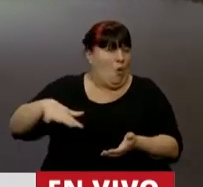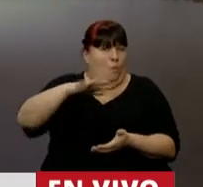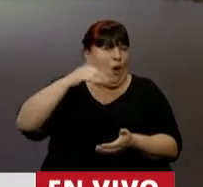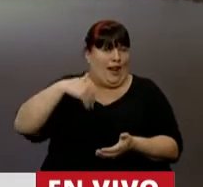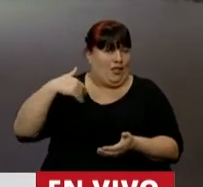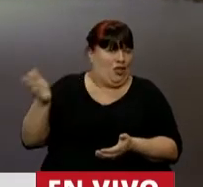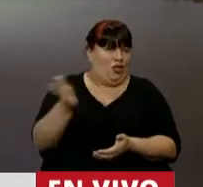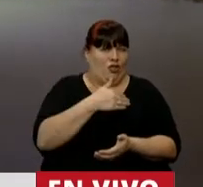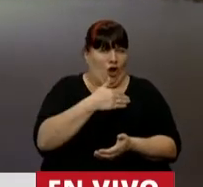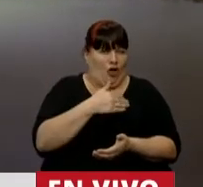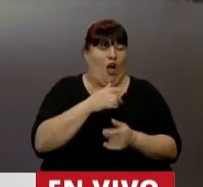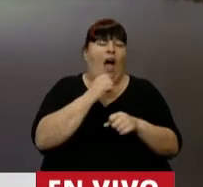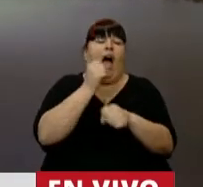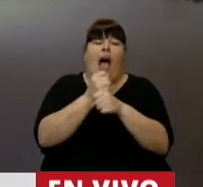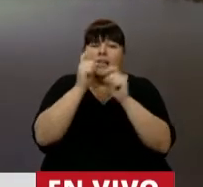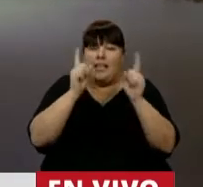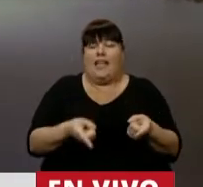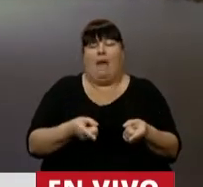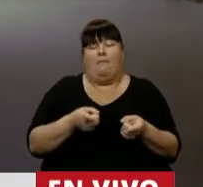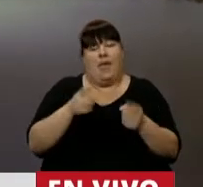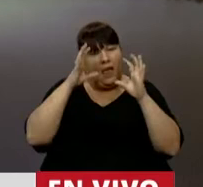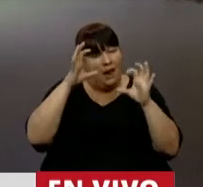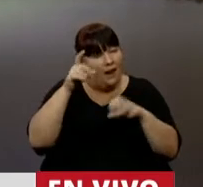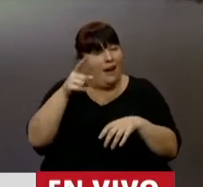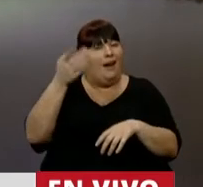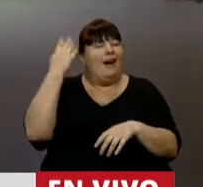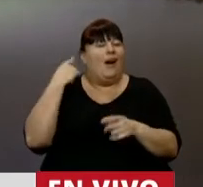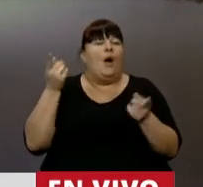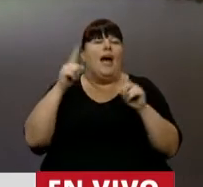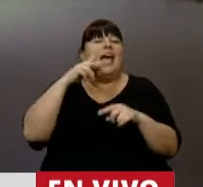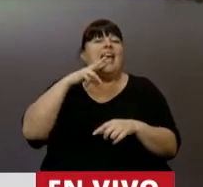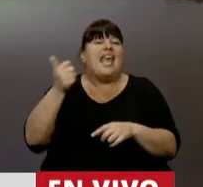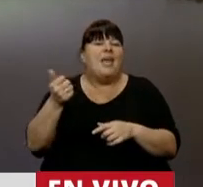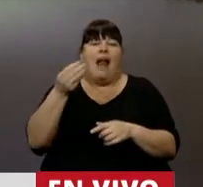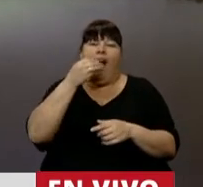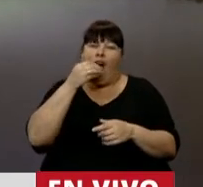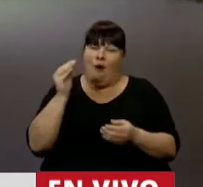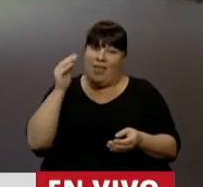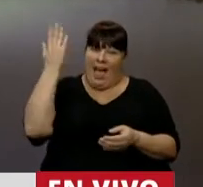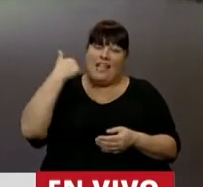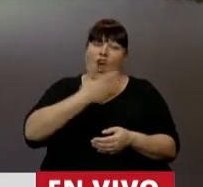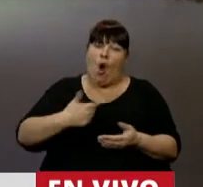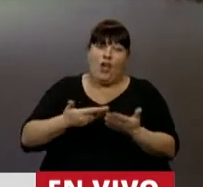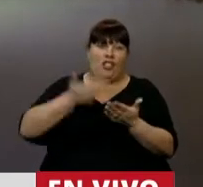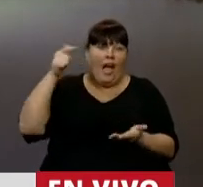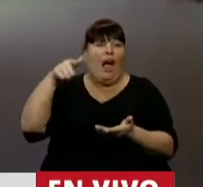pueblo argentino, que inclusive, recordemos que también han restablecido el IVA en la canasta básica que el gobierno